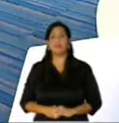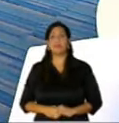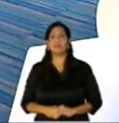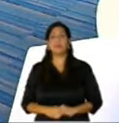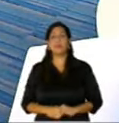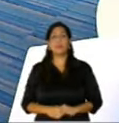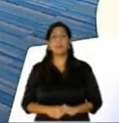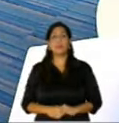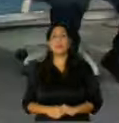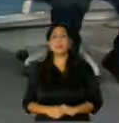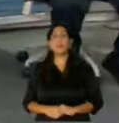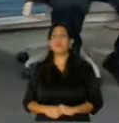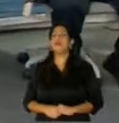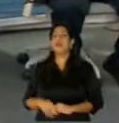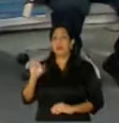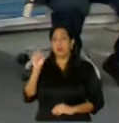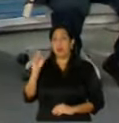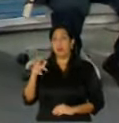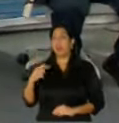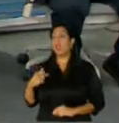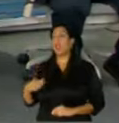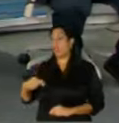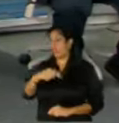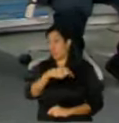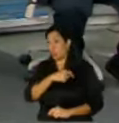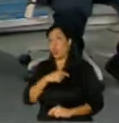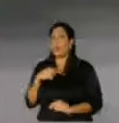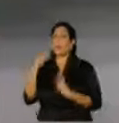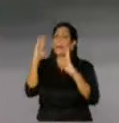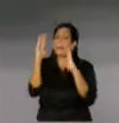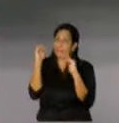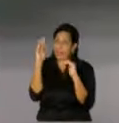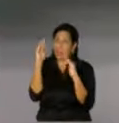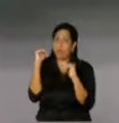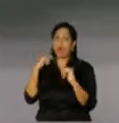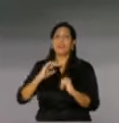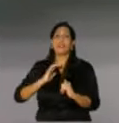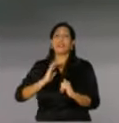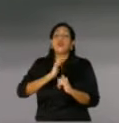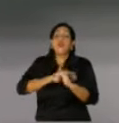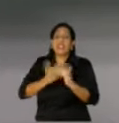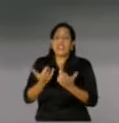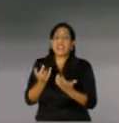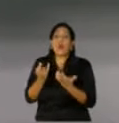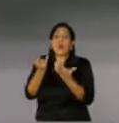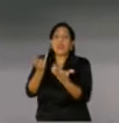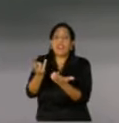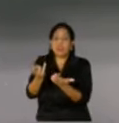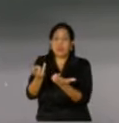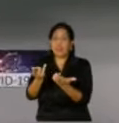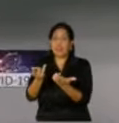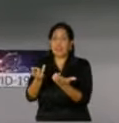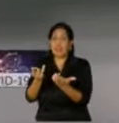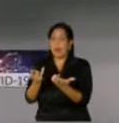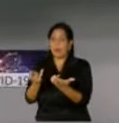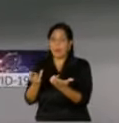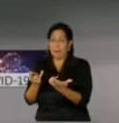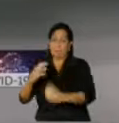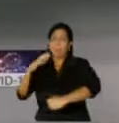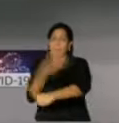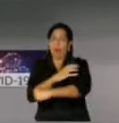Bueno, lo que nosotros esperaríamos es que nuestras recomendaciones tengan todo